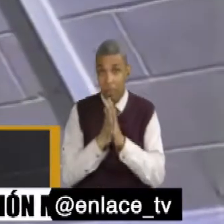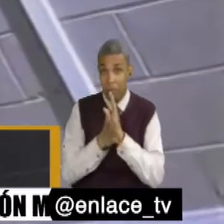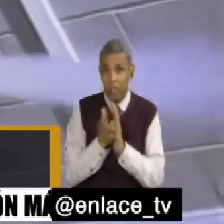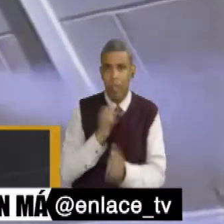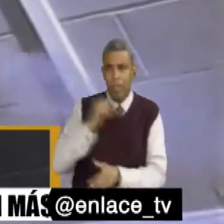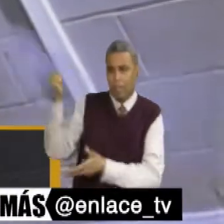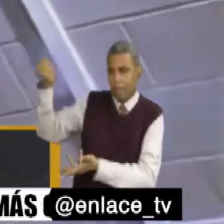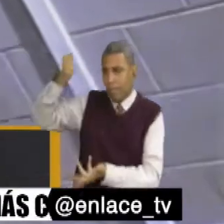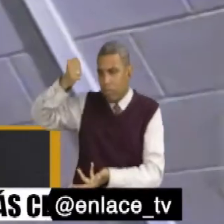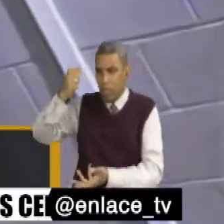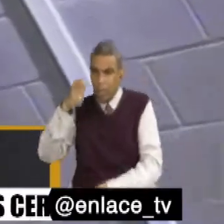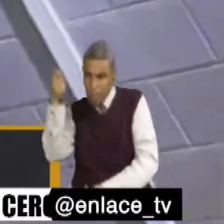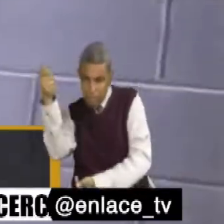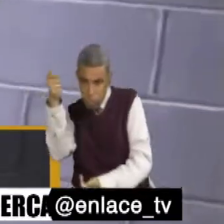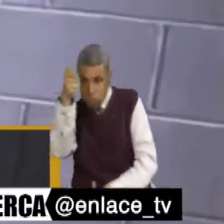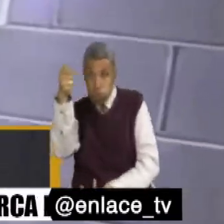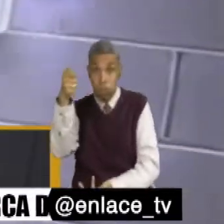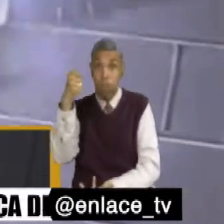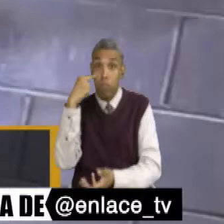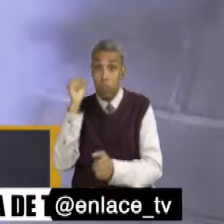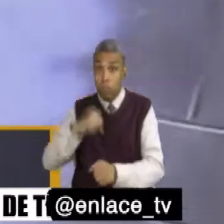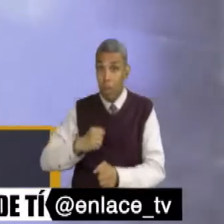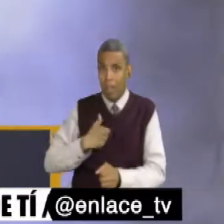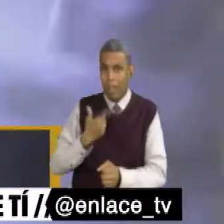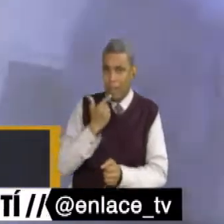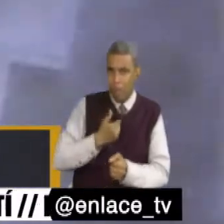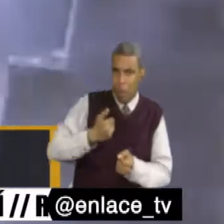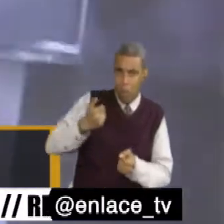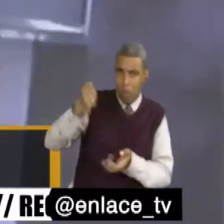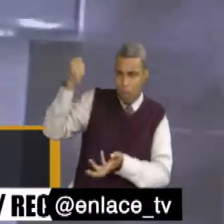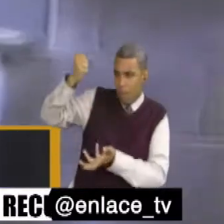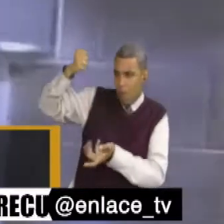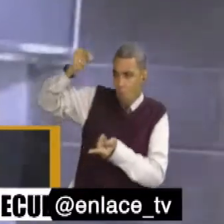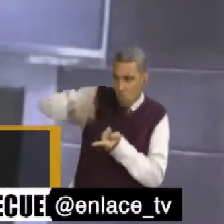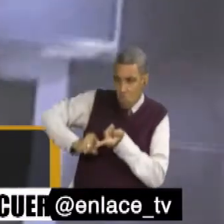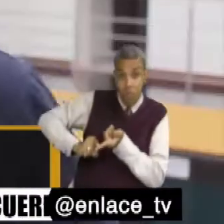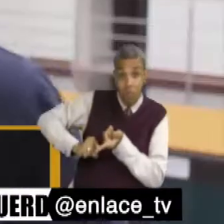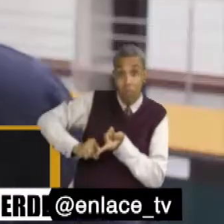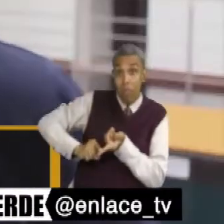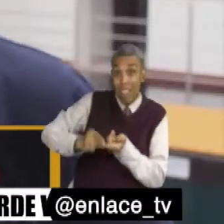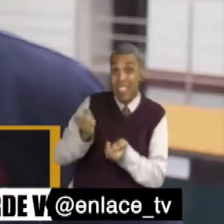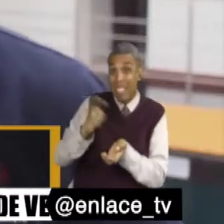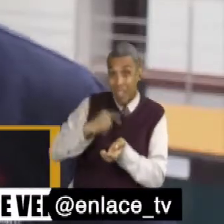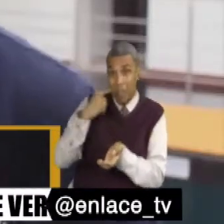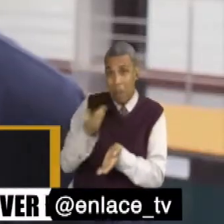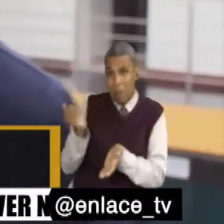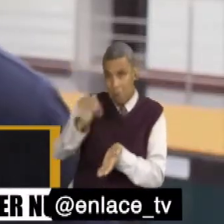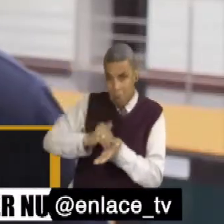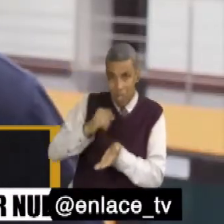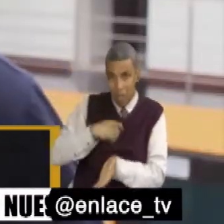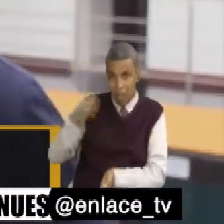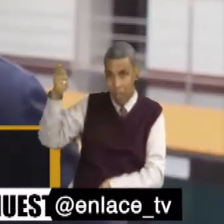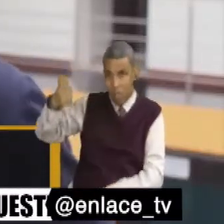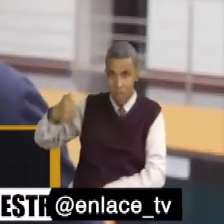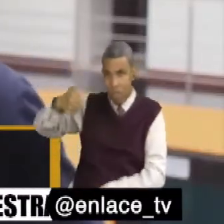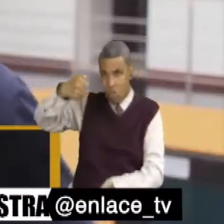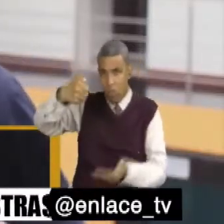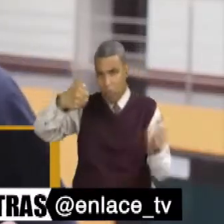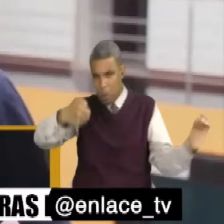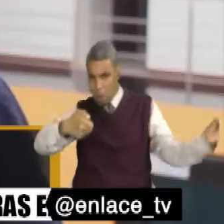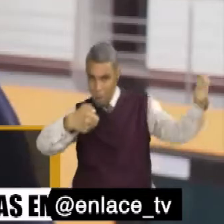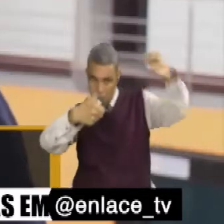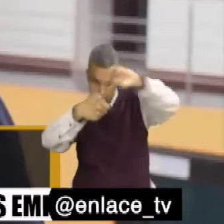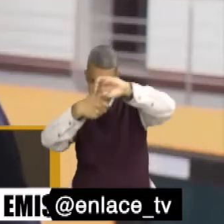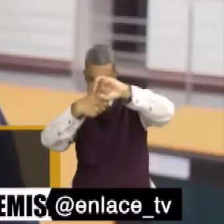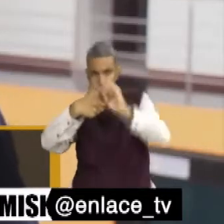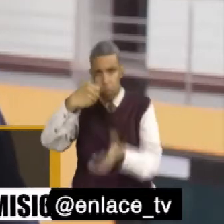salvar vidas, por eso recuerde recargarlos en sitios autorizados y seguros. Es importante que la recarga sea en